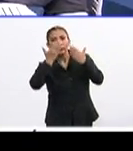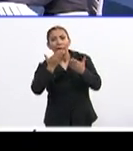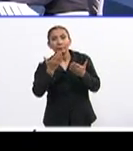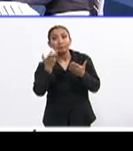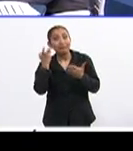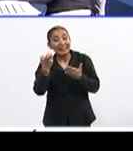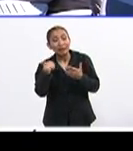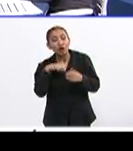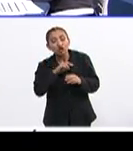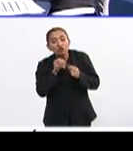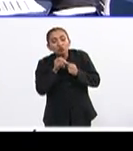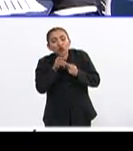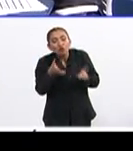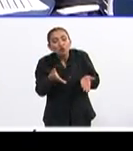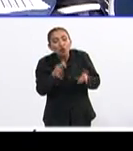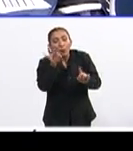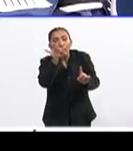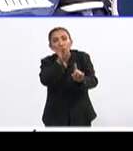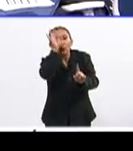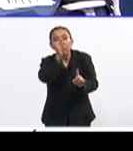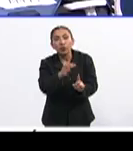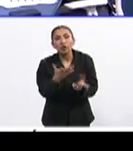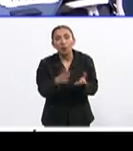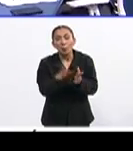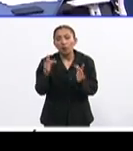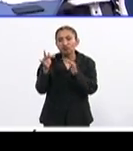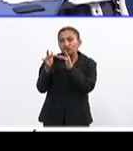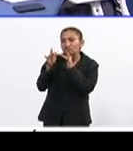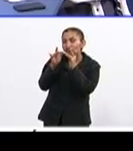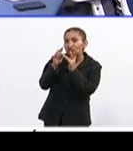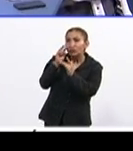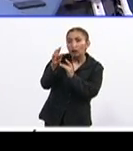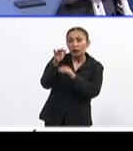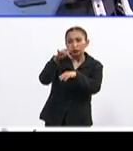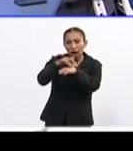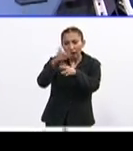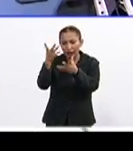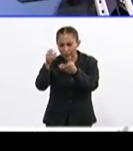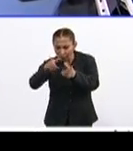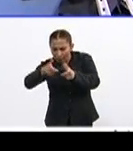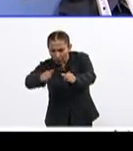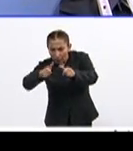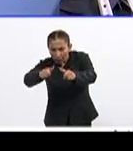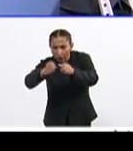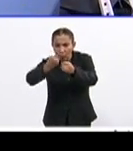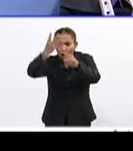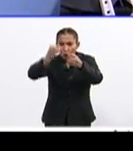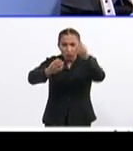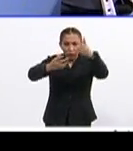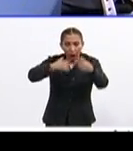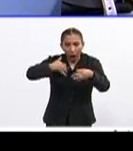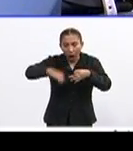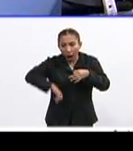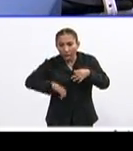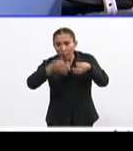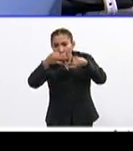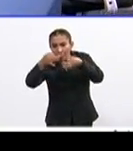Entonces esa es la idea, esta interactividad donde tocan y prenden, entonces se van